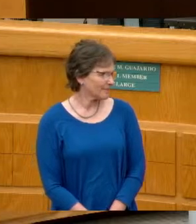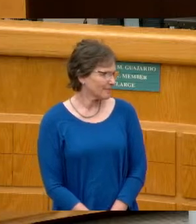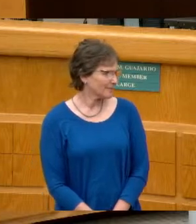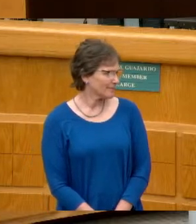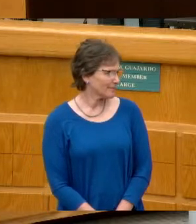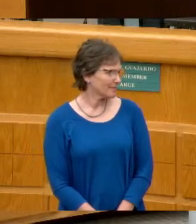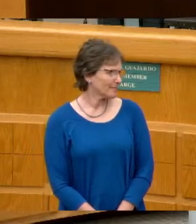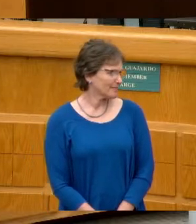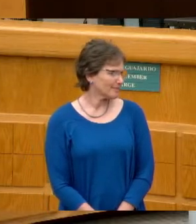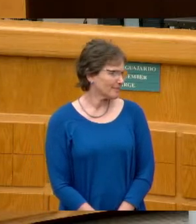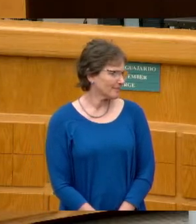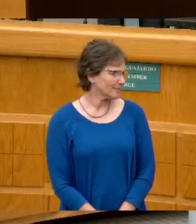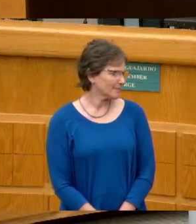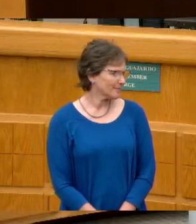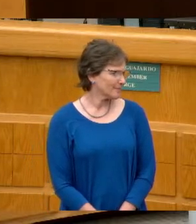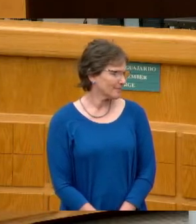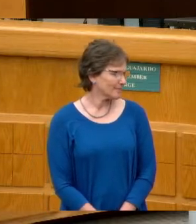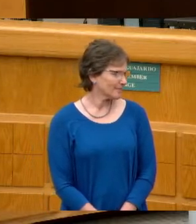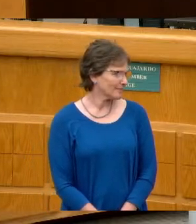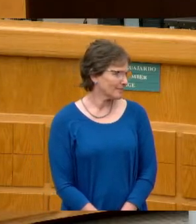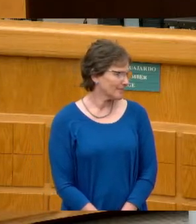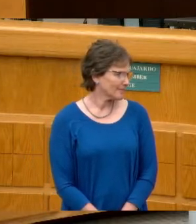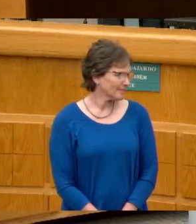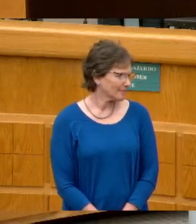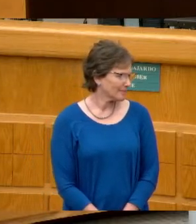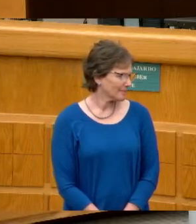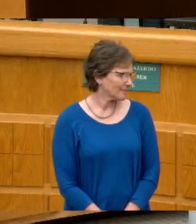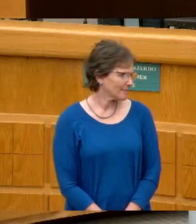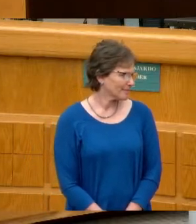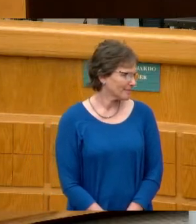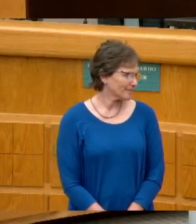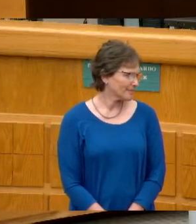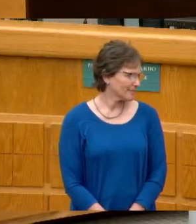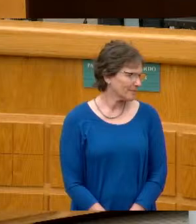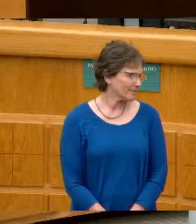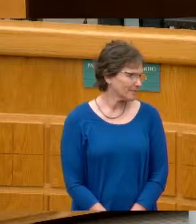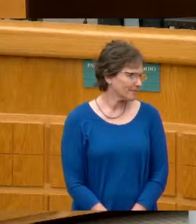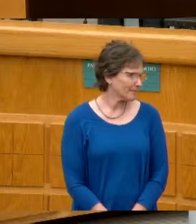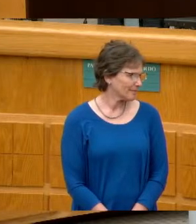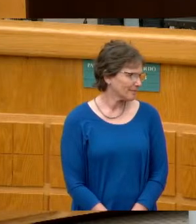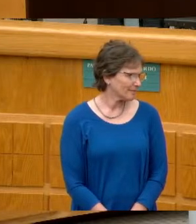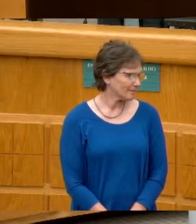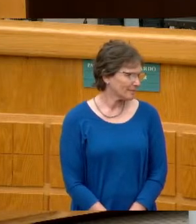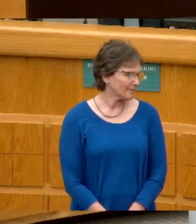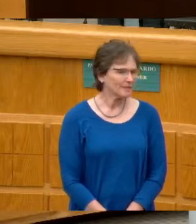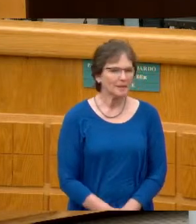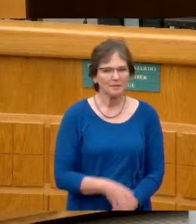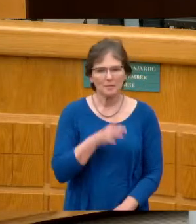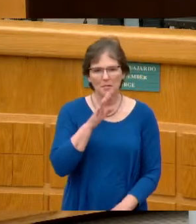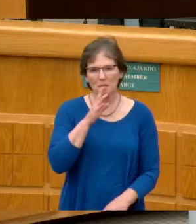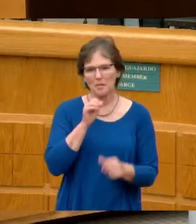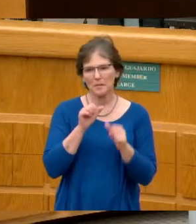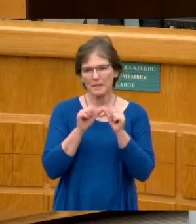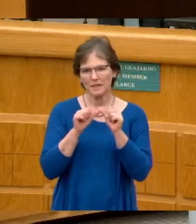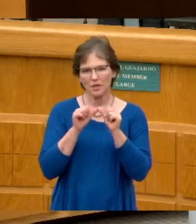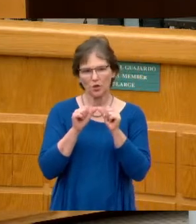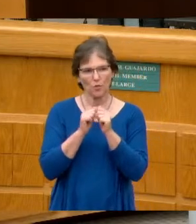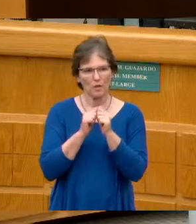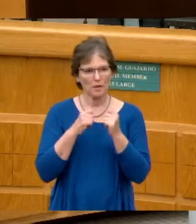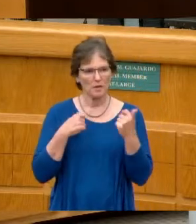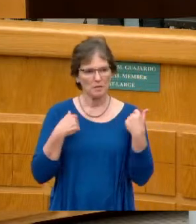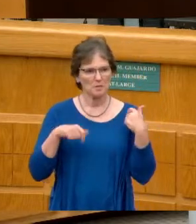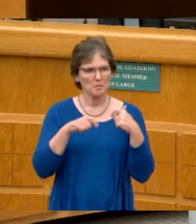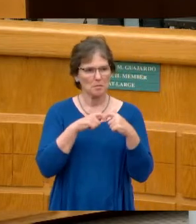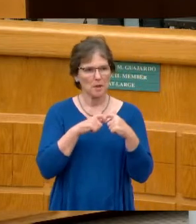vez que la tormenta haya pasado. El segundo tema es la reincidencia de infección por el COVID. Actualmente contamos con 2 casos